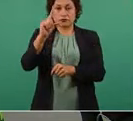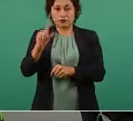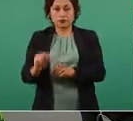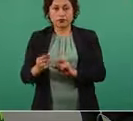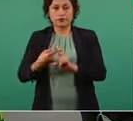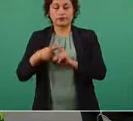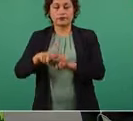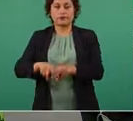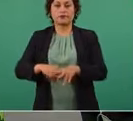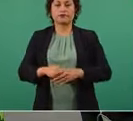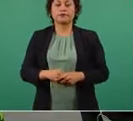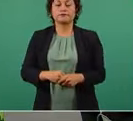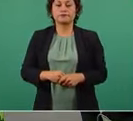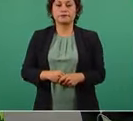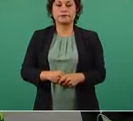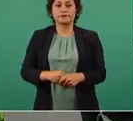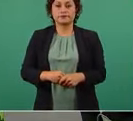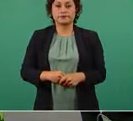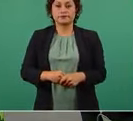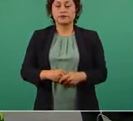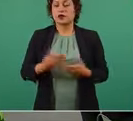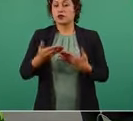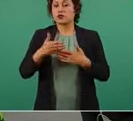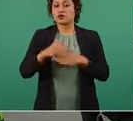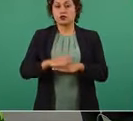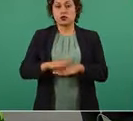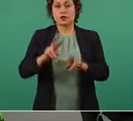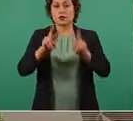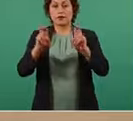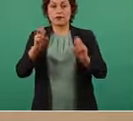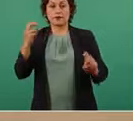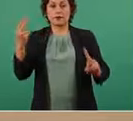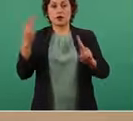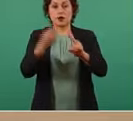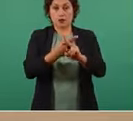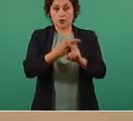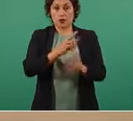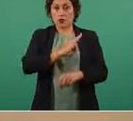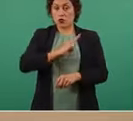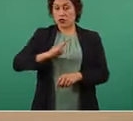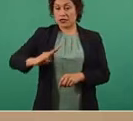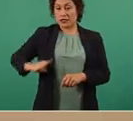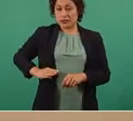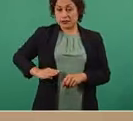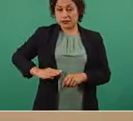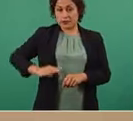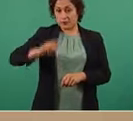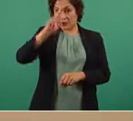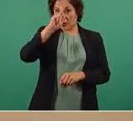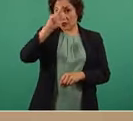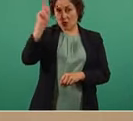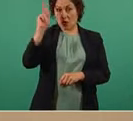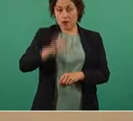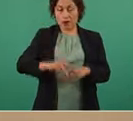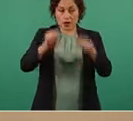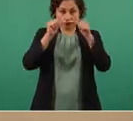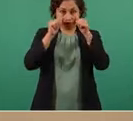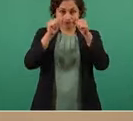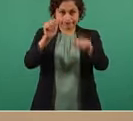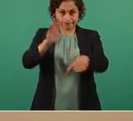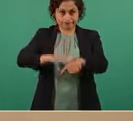favor. En cuanto a los homicidios dolosos en los 15 municipios de atención